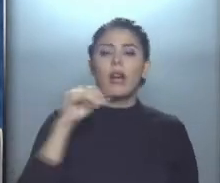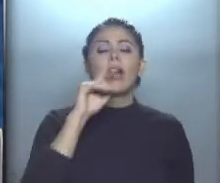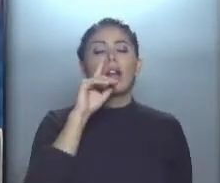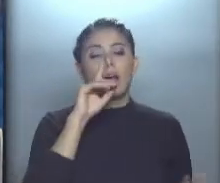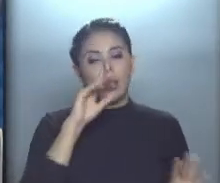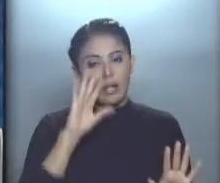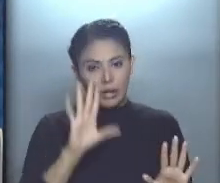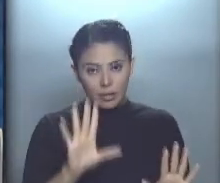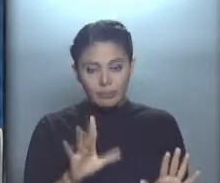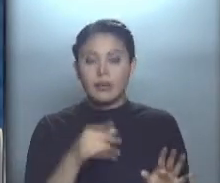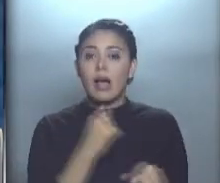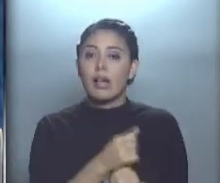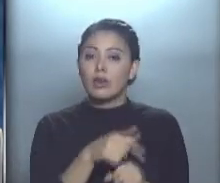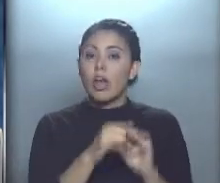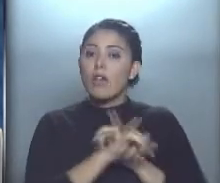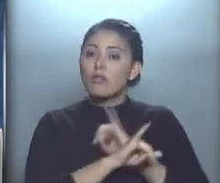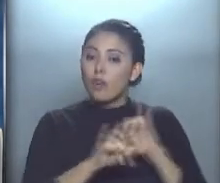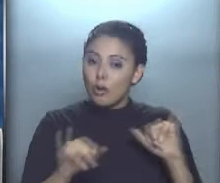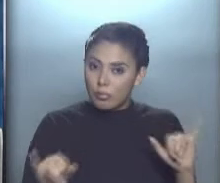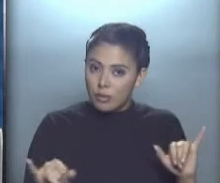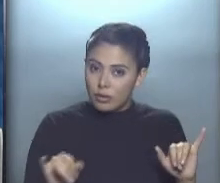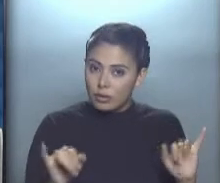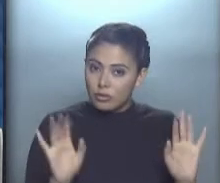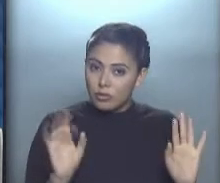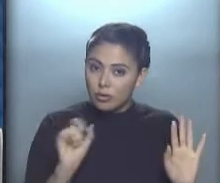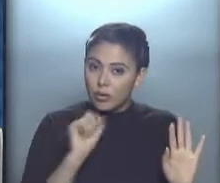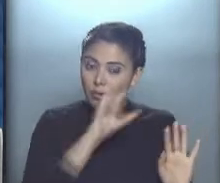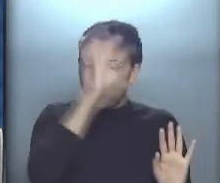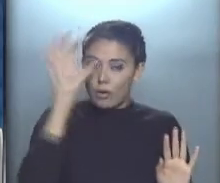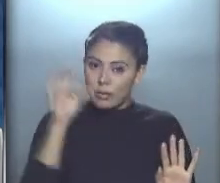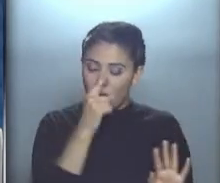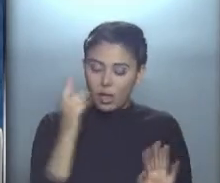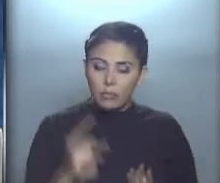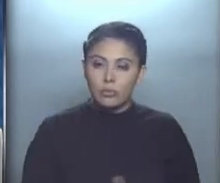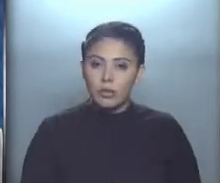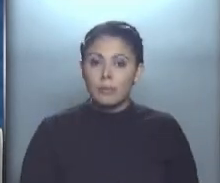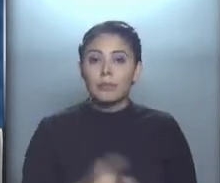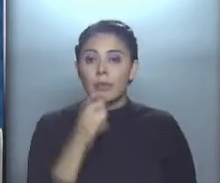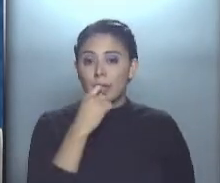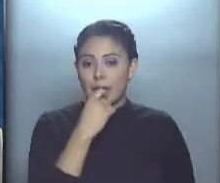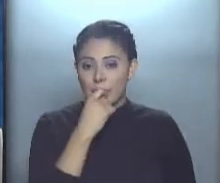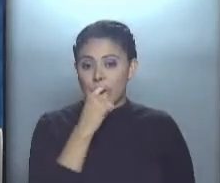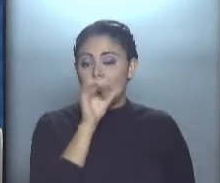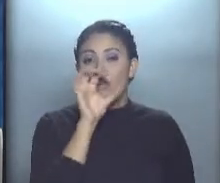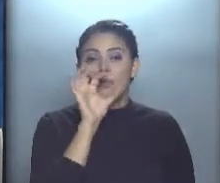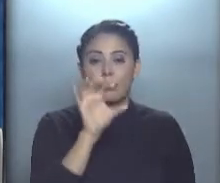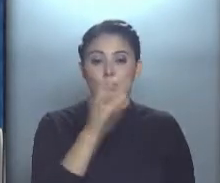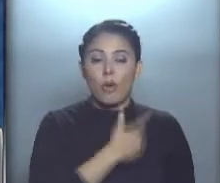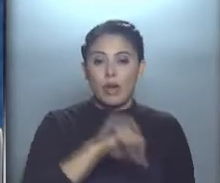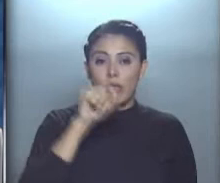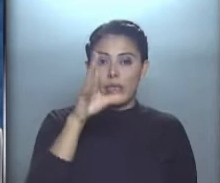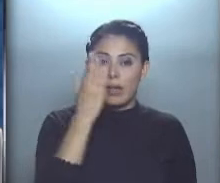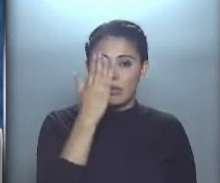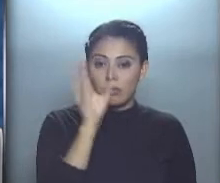que hemos recopilado de información suministrada por las jurisdicciones provinciales. En el caso concreto del gobernador José